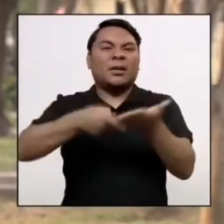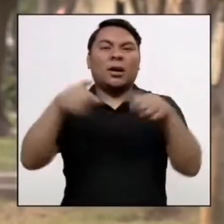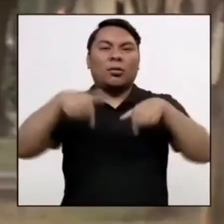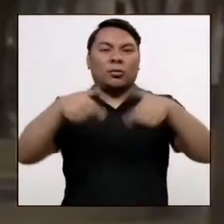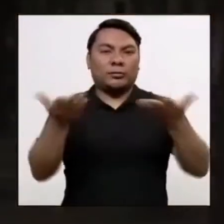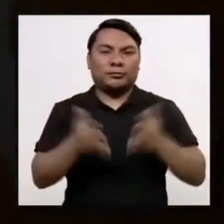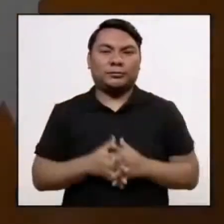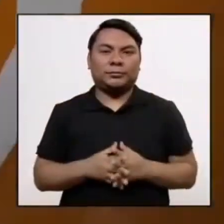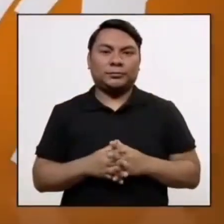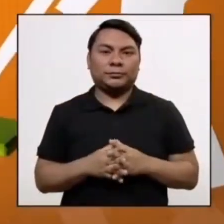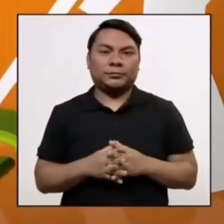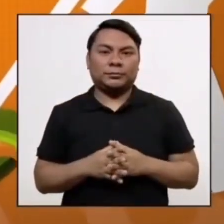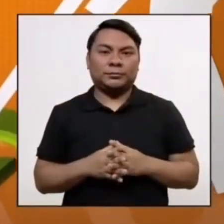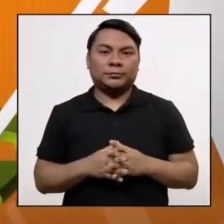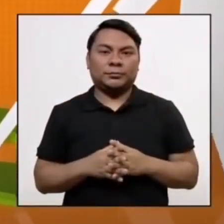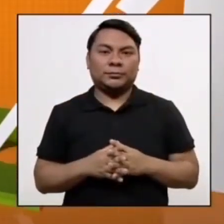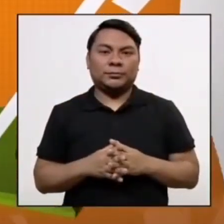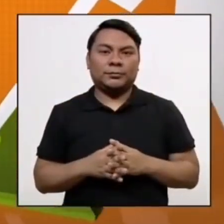nuestros titulares.